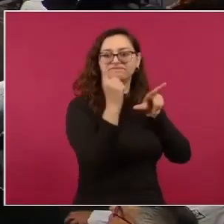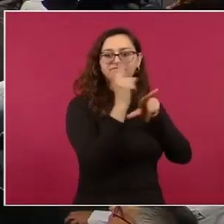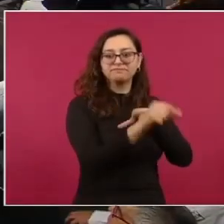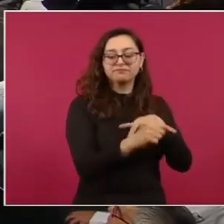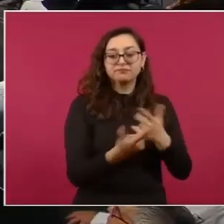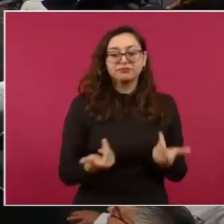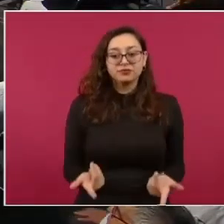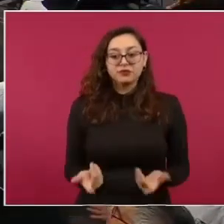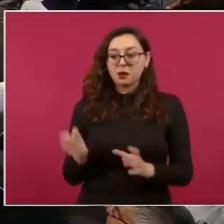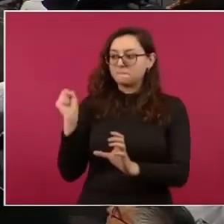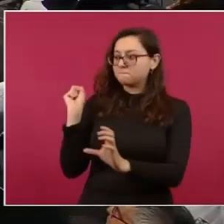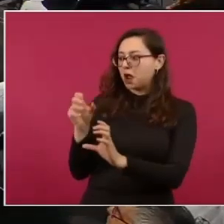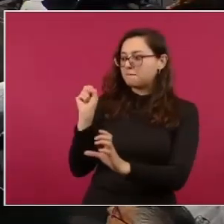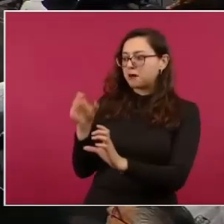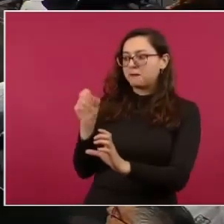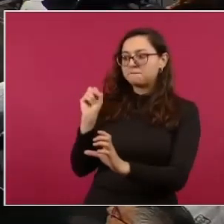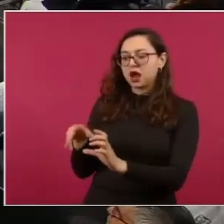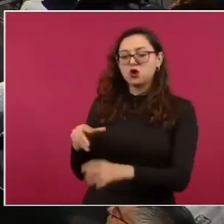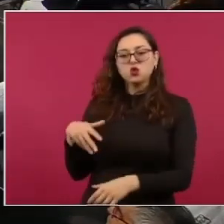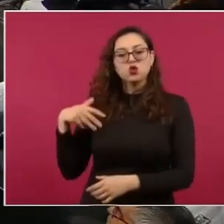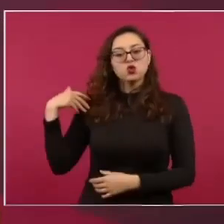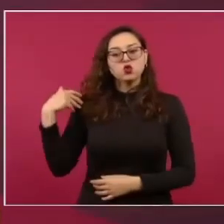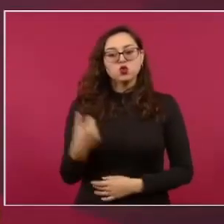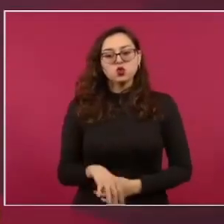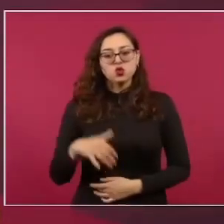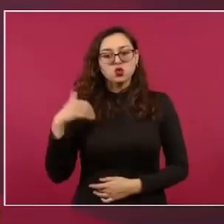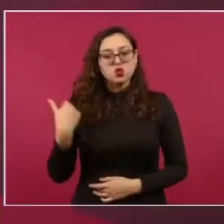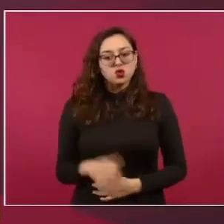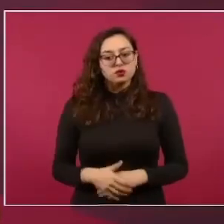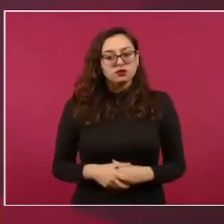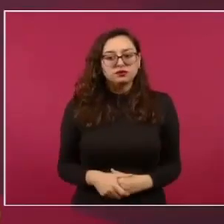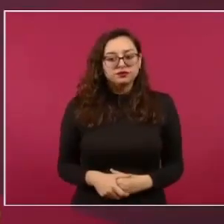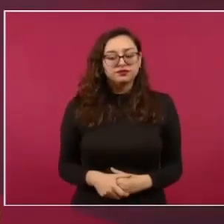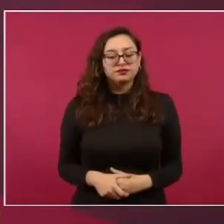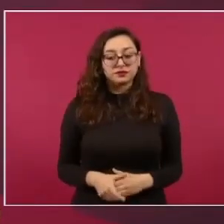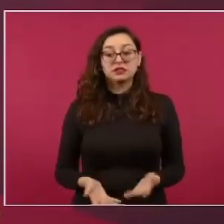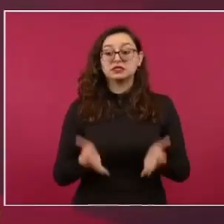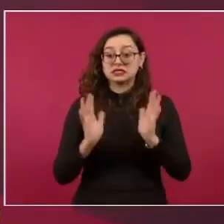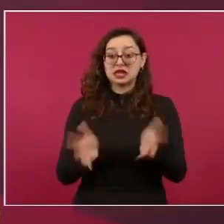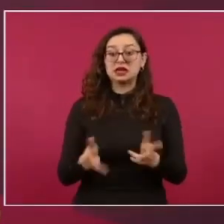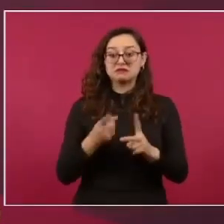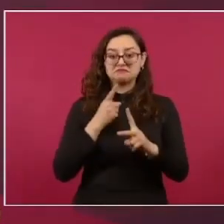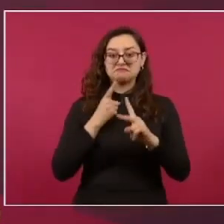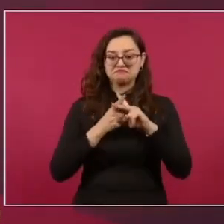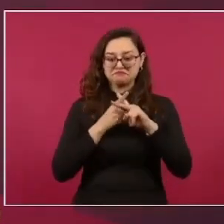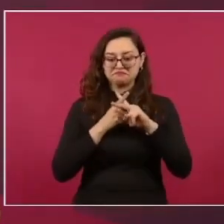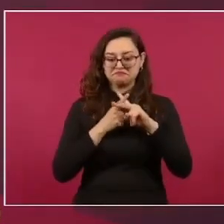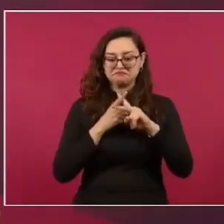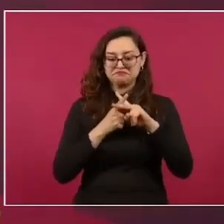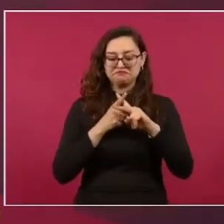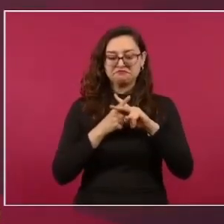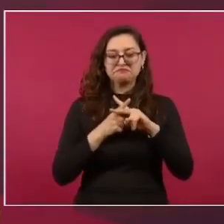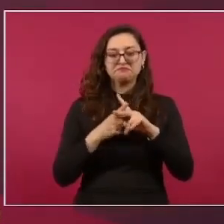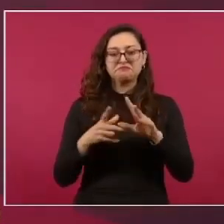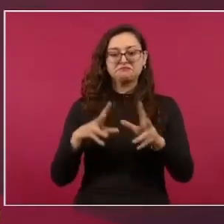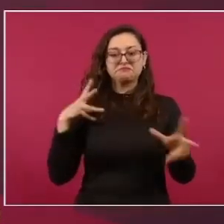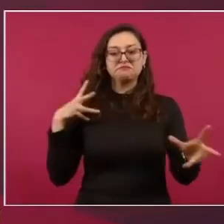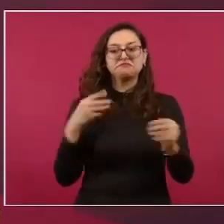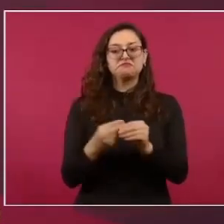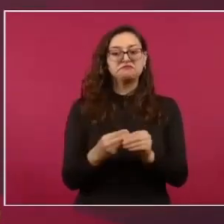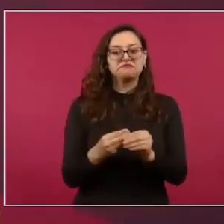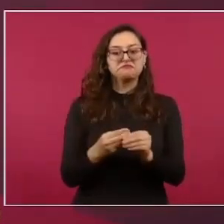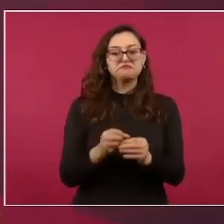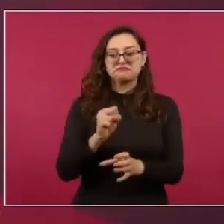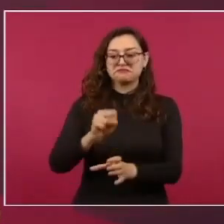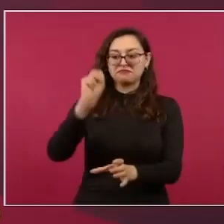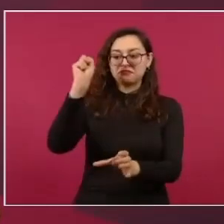proyecciones y va a estar la cantidad de remesas recibidas cerca